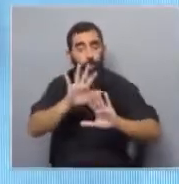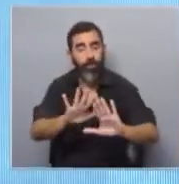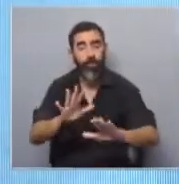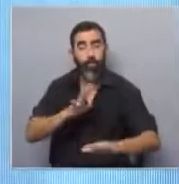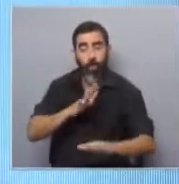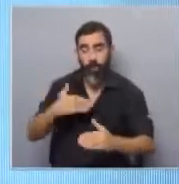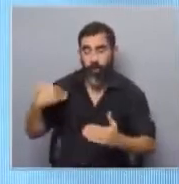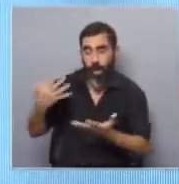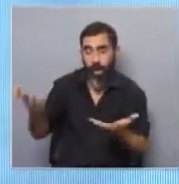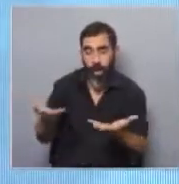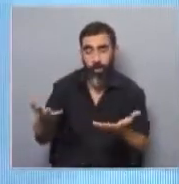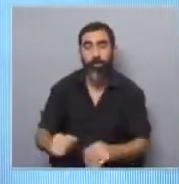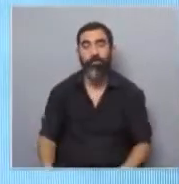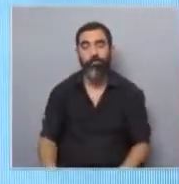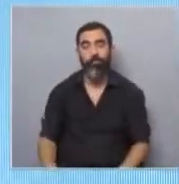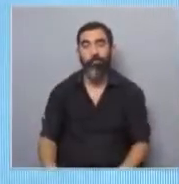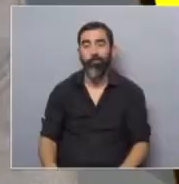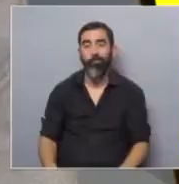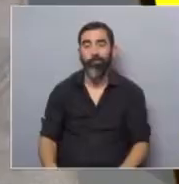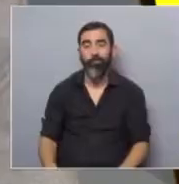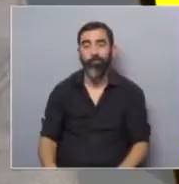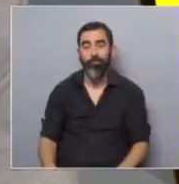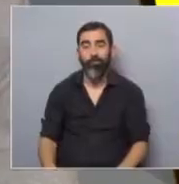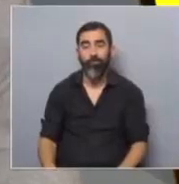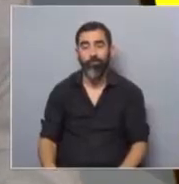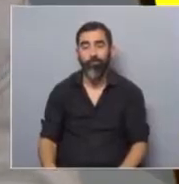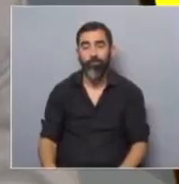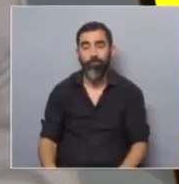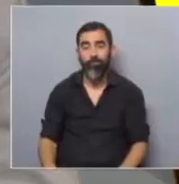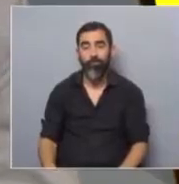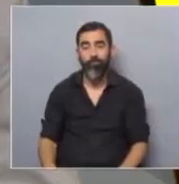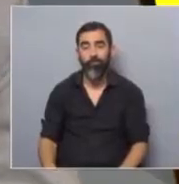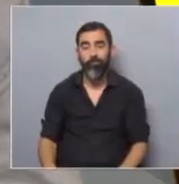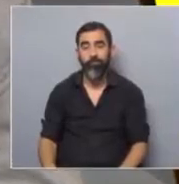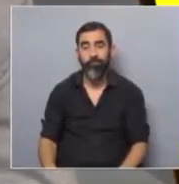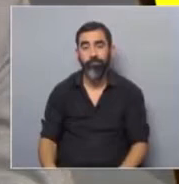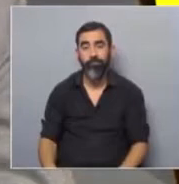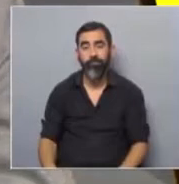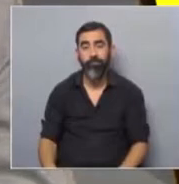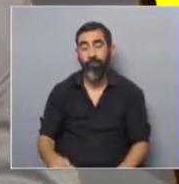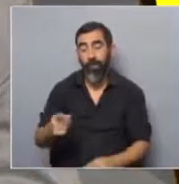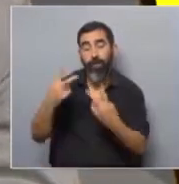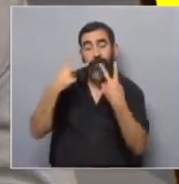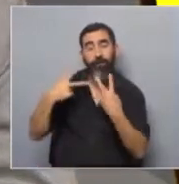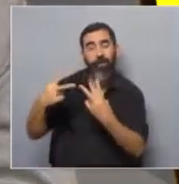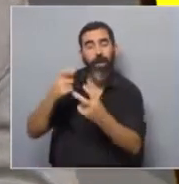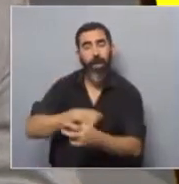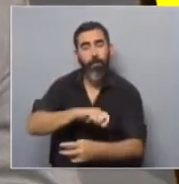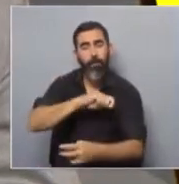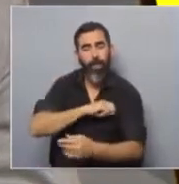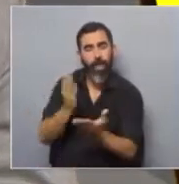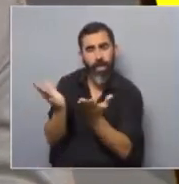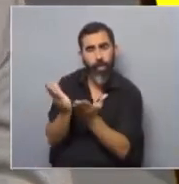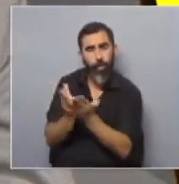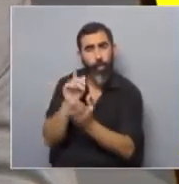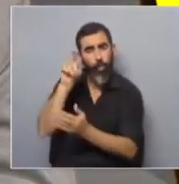todavía se conserva, afortunadamente. Claro, uno puede decir que se formó cuando él viaja a España y se forma con Ramón y